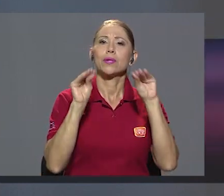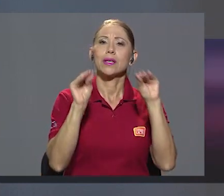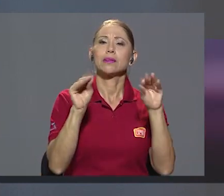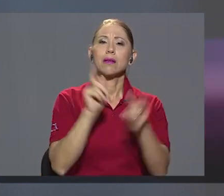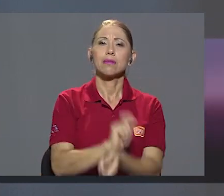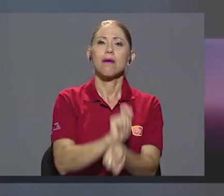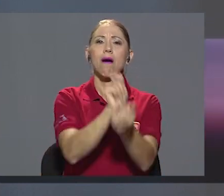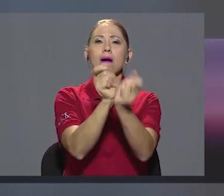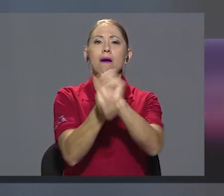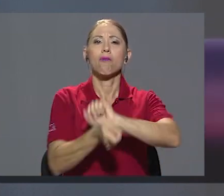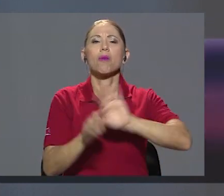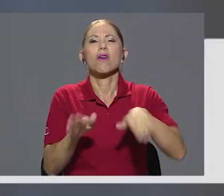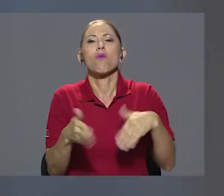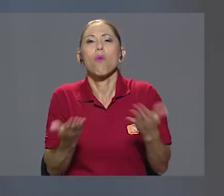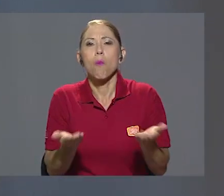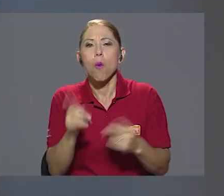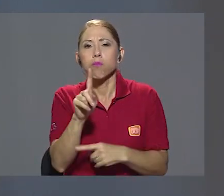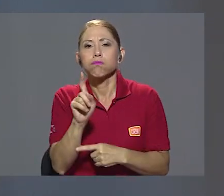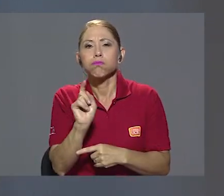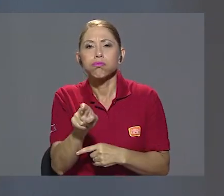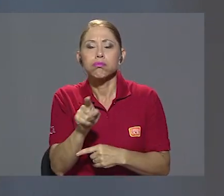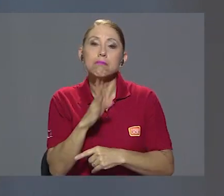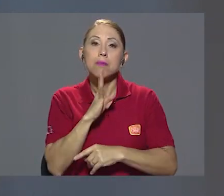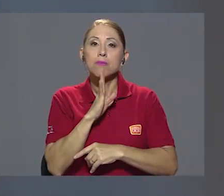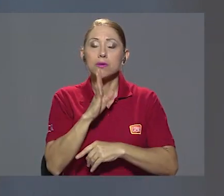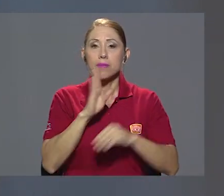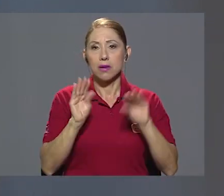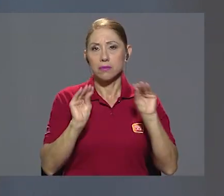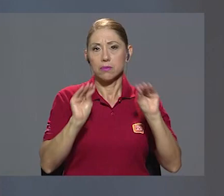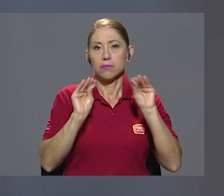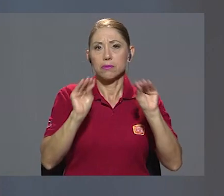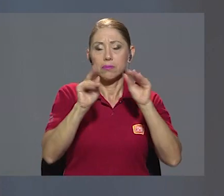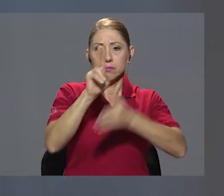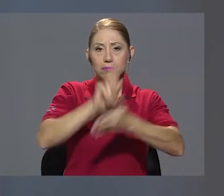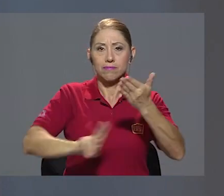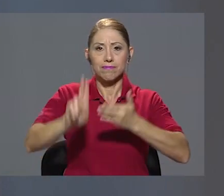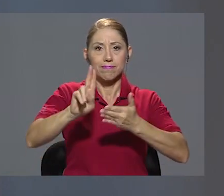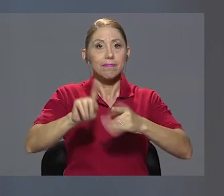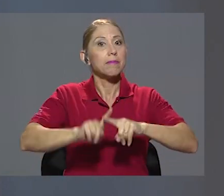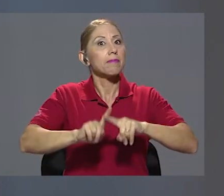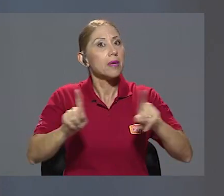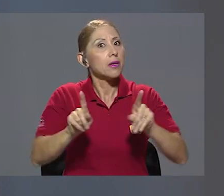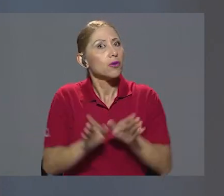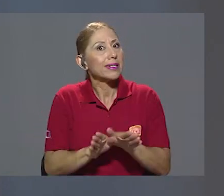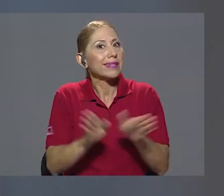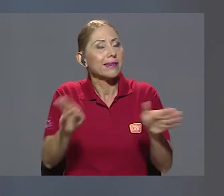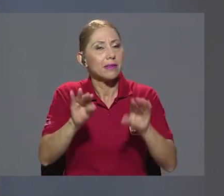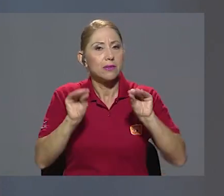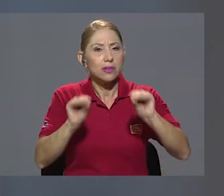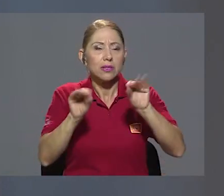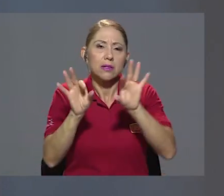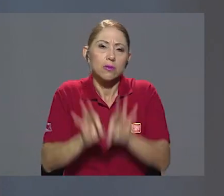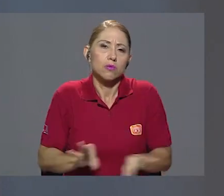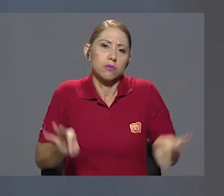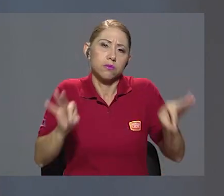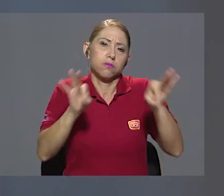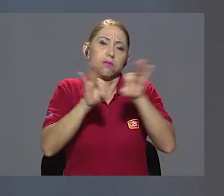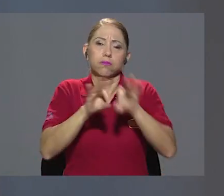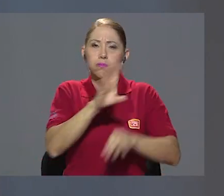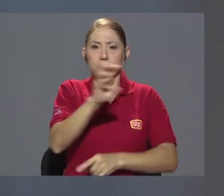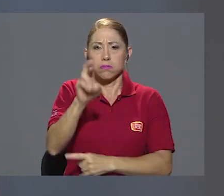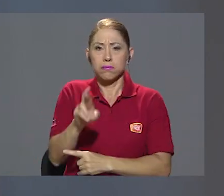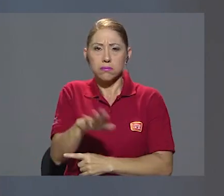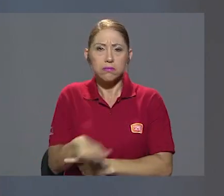la docencia. Específicamente en este caso vamos a hablar de docencia universitaria, pero sabemos que el tema de la docencia es trascendental en